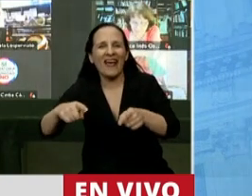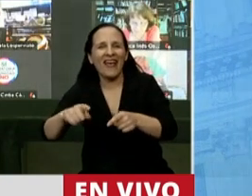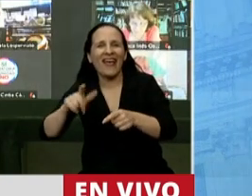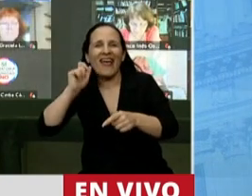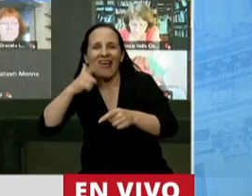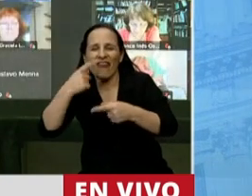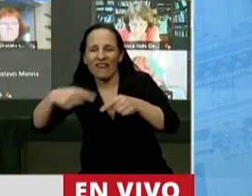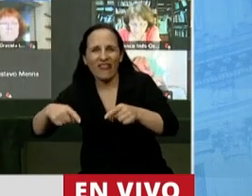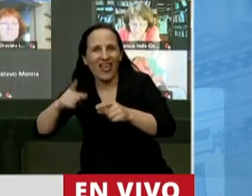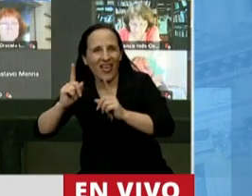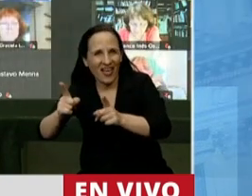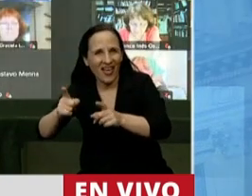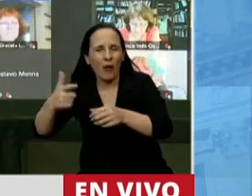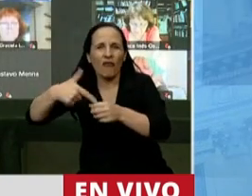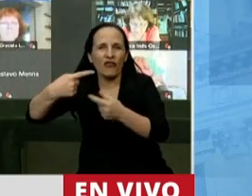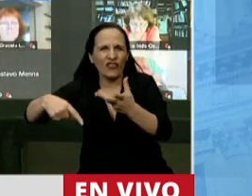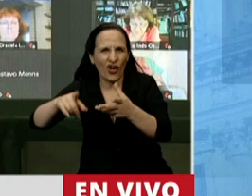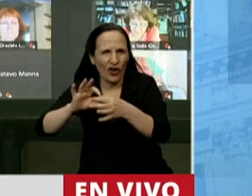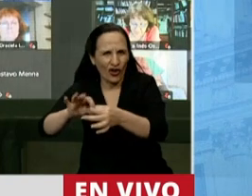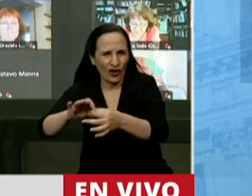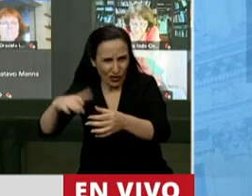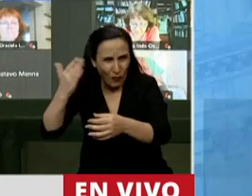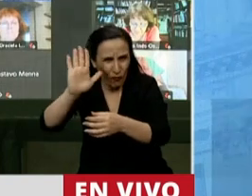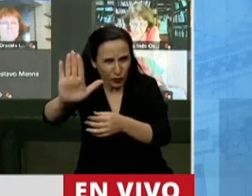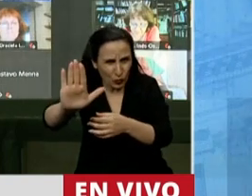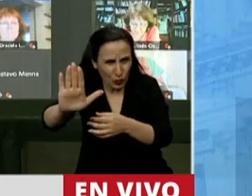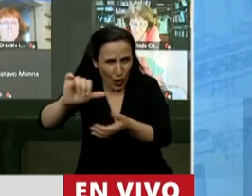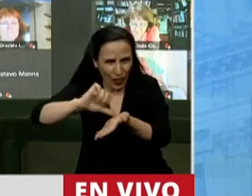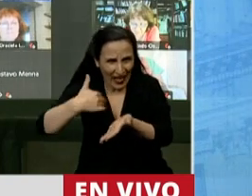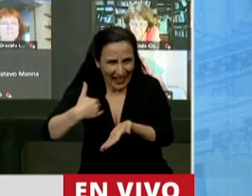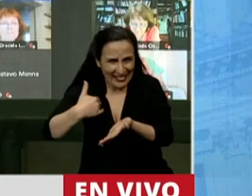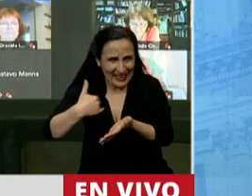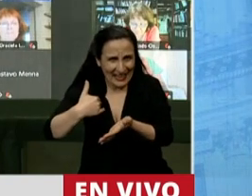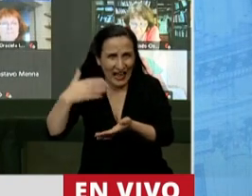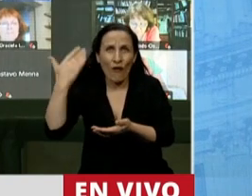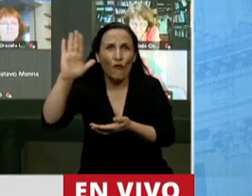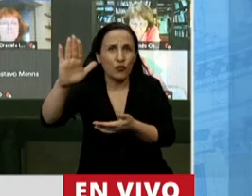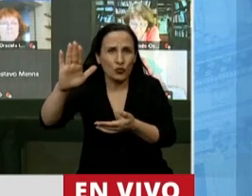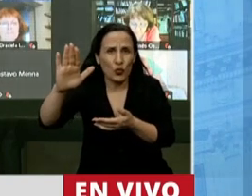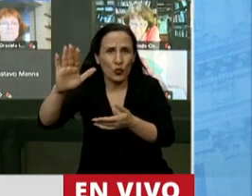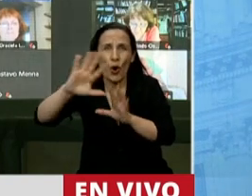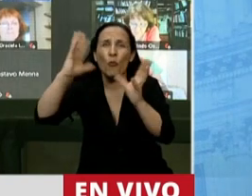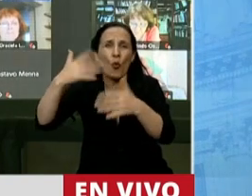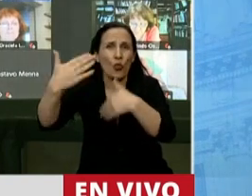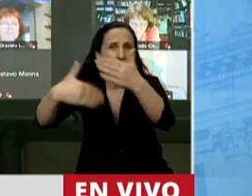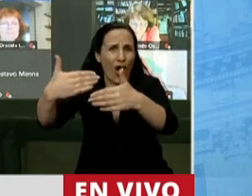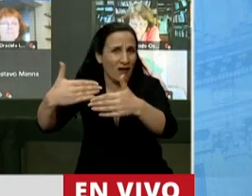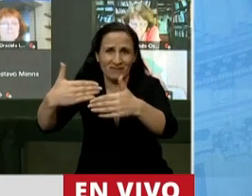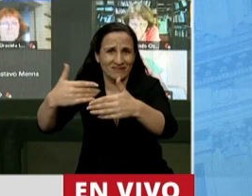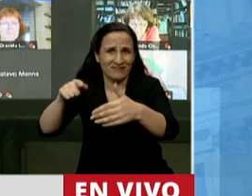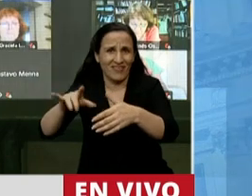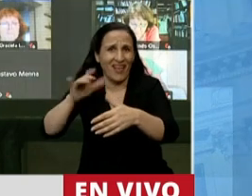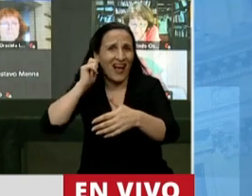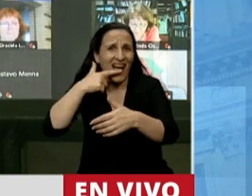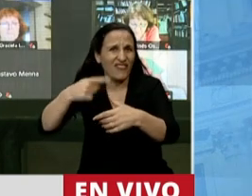con el futuro de nuestro país y con el futuro del mundo? Nada. Tiene más que ver con el pasado. Por eso, presidente,